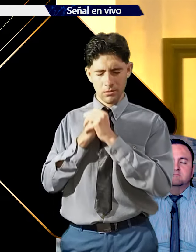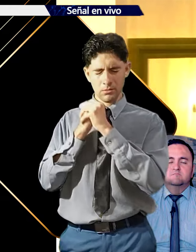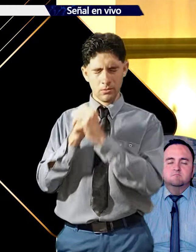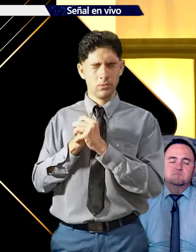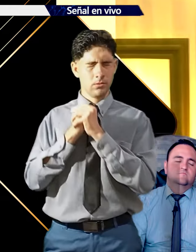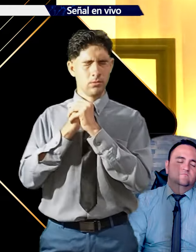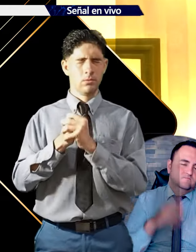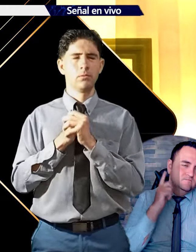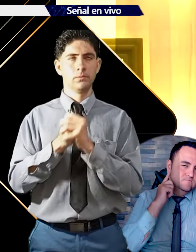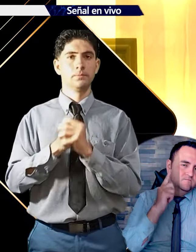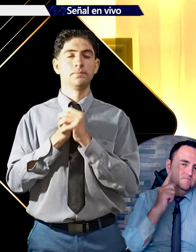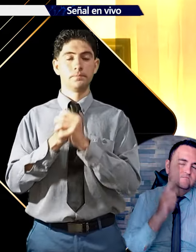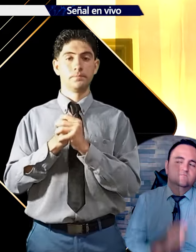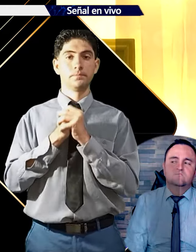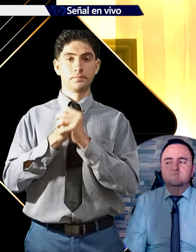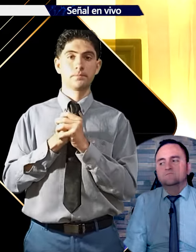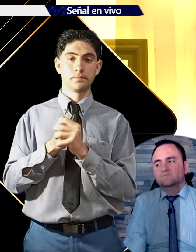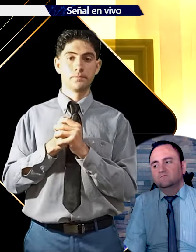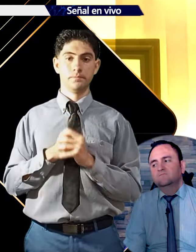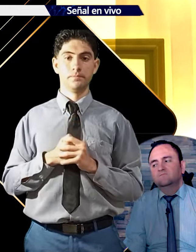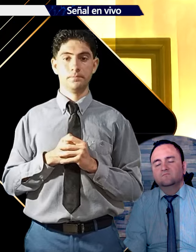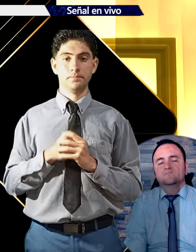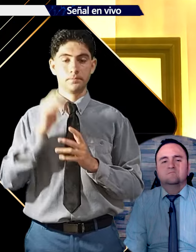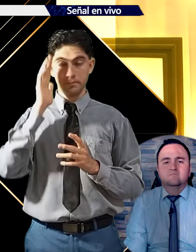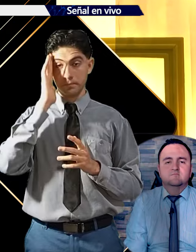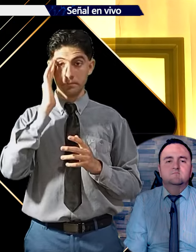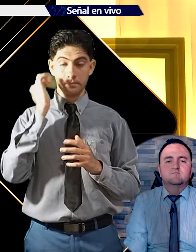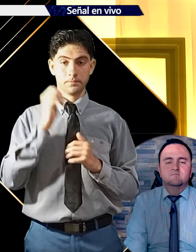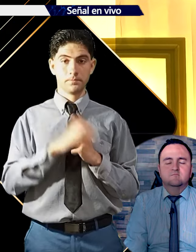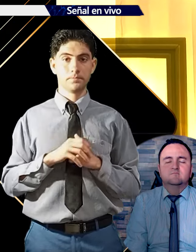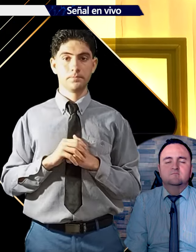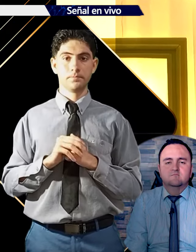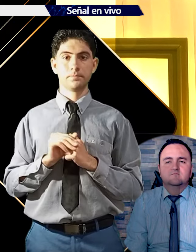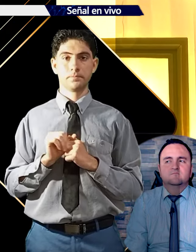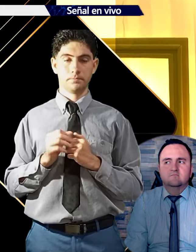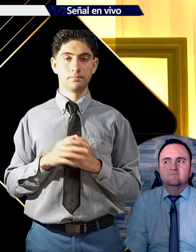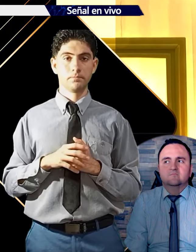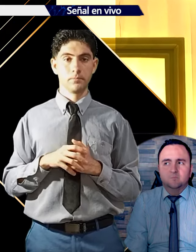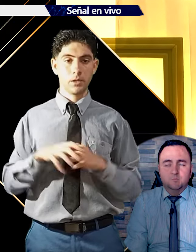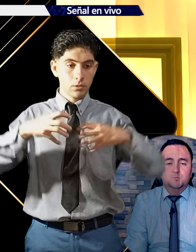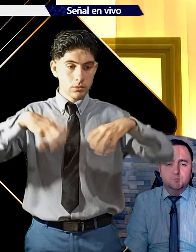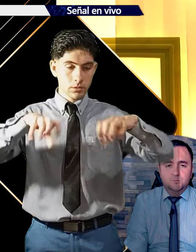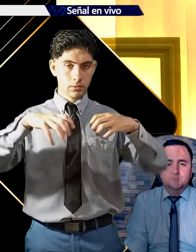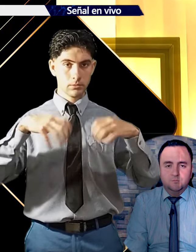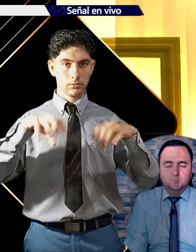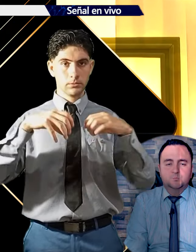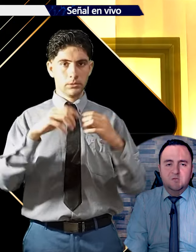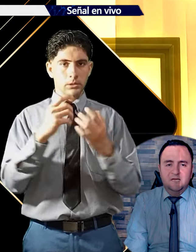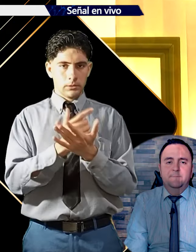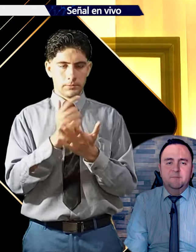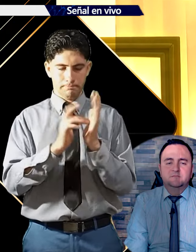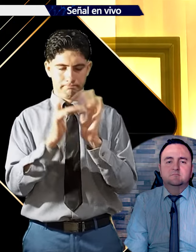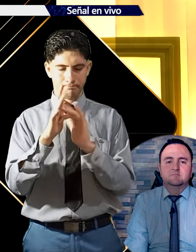movía, era a punta de pura oración. Y es que así comenzó en el libro de los Hechos, tanto que un